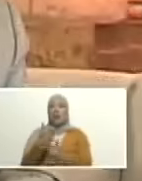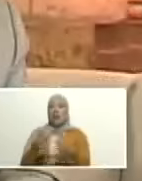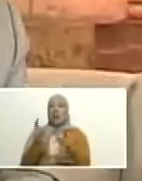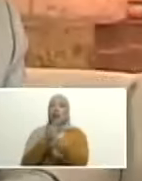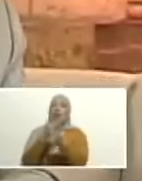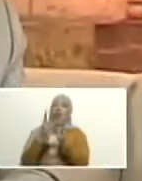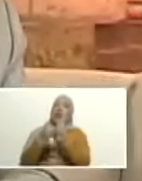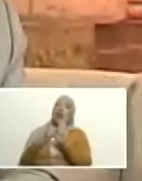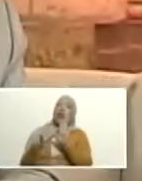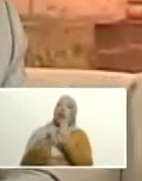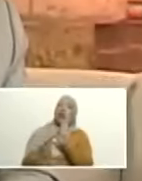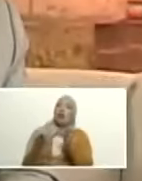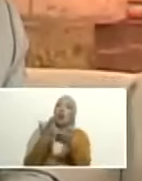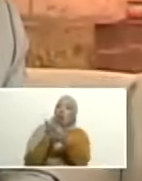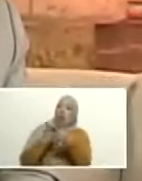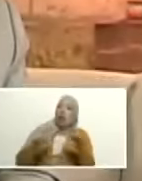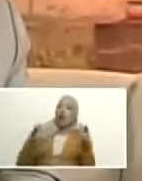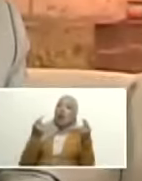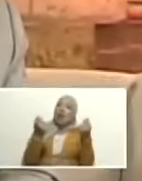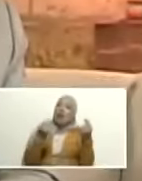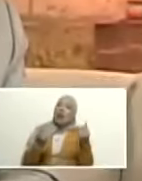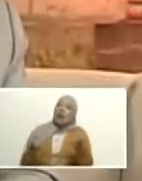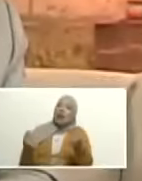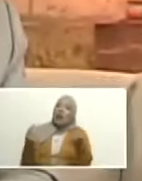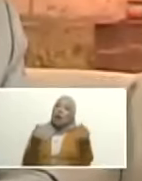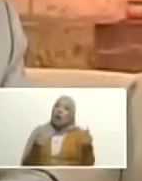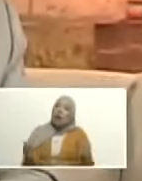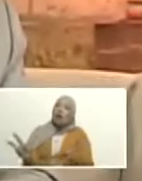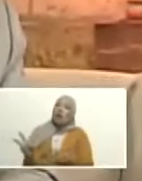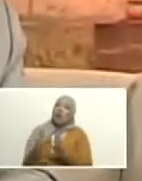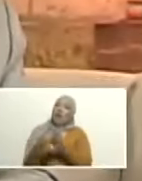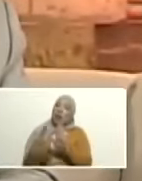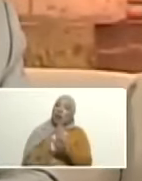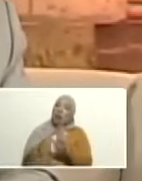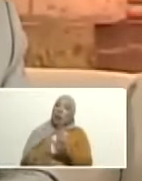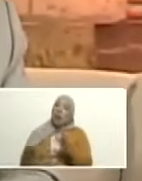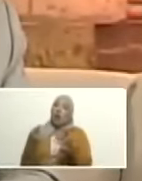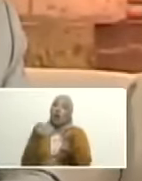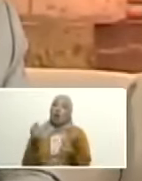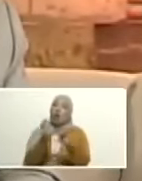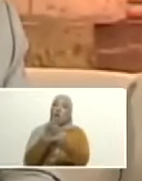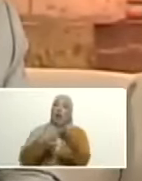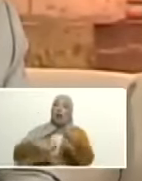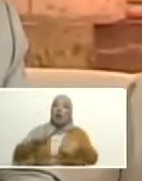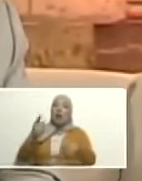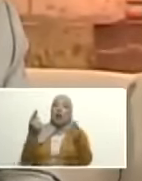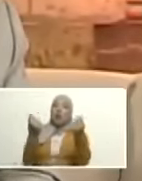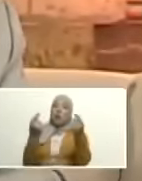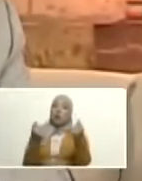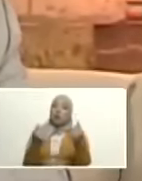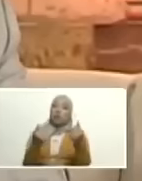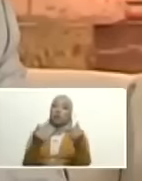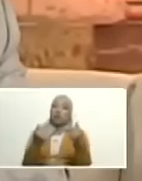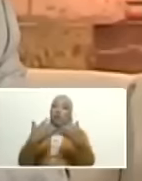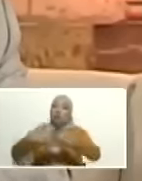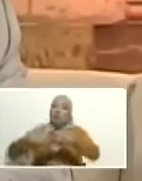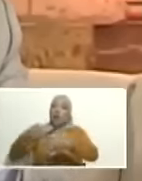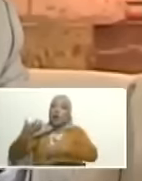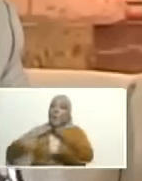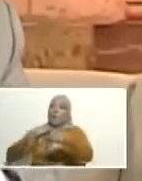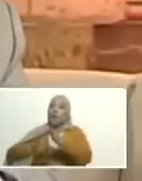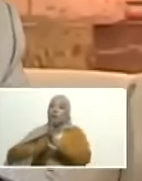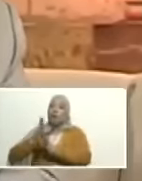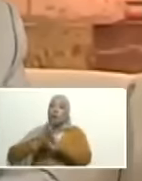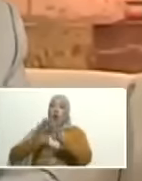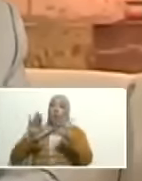derecho a la libertad económica, que Venezuela tiene derecho a la libertad comercial. Es un consenso